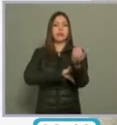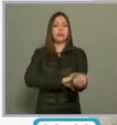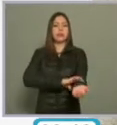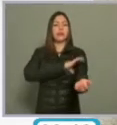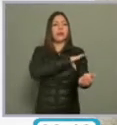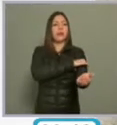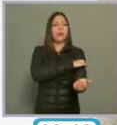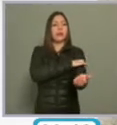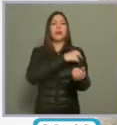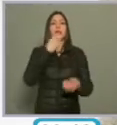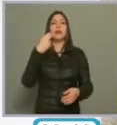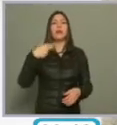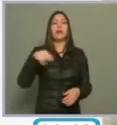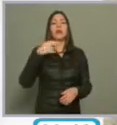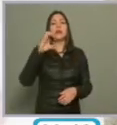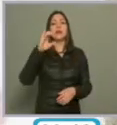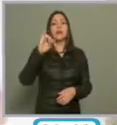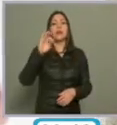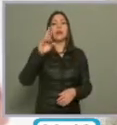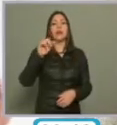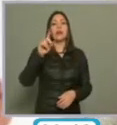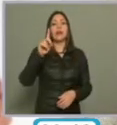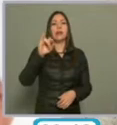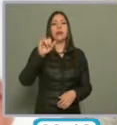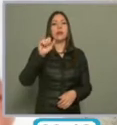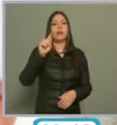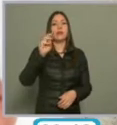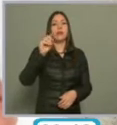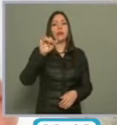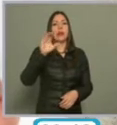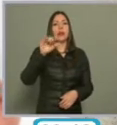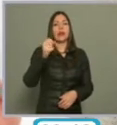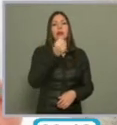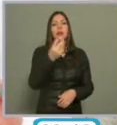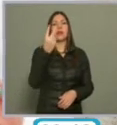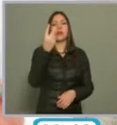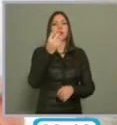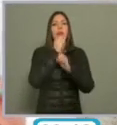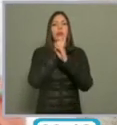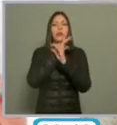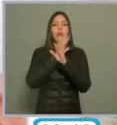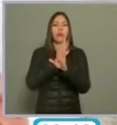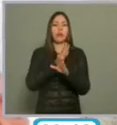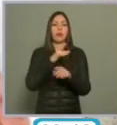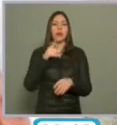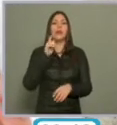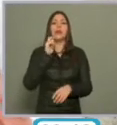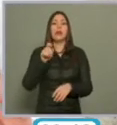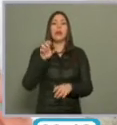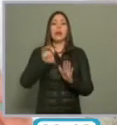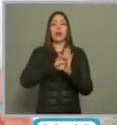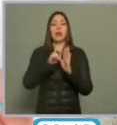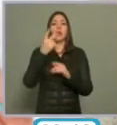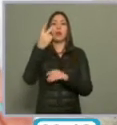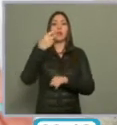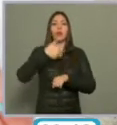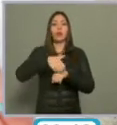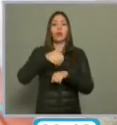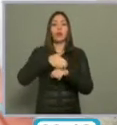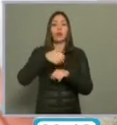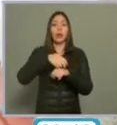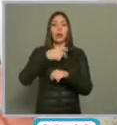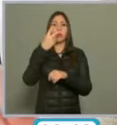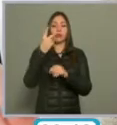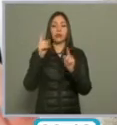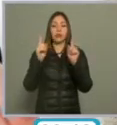diastólica. Por eso son 2 cifras, es importante. Entonces, puede haber hipertensión arterial global, o sea, que las 2 cifras estén